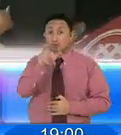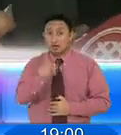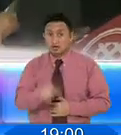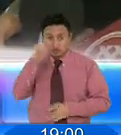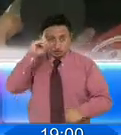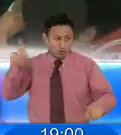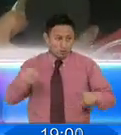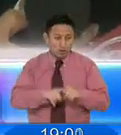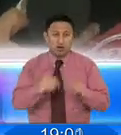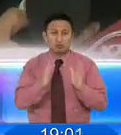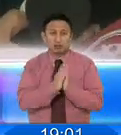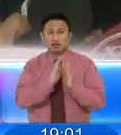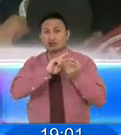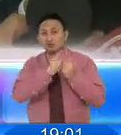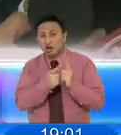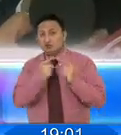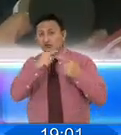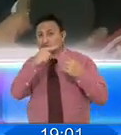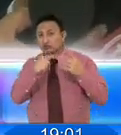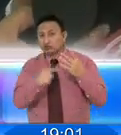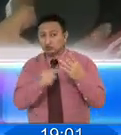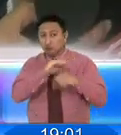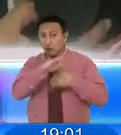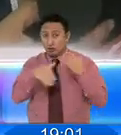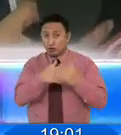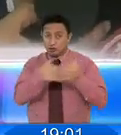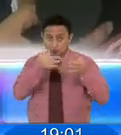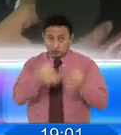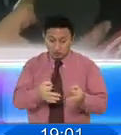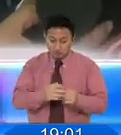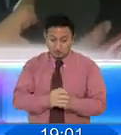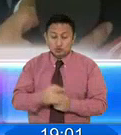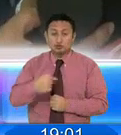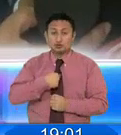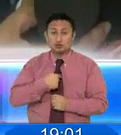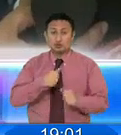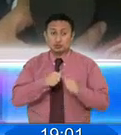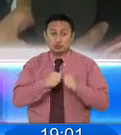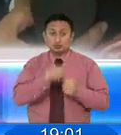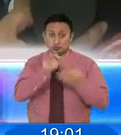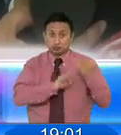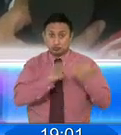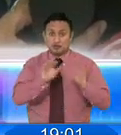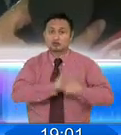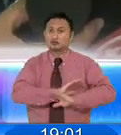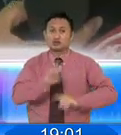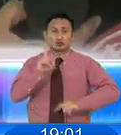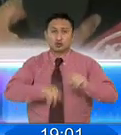apelaciones, si tienen impugnaciones, hasta que queden firmes, nosotros no podemos proclamar una candidatura en firme,